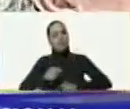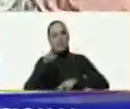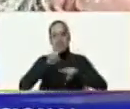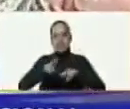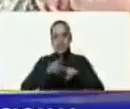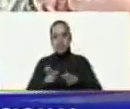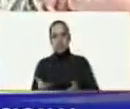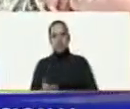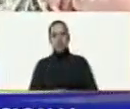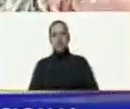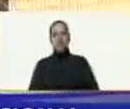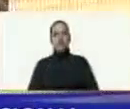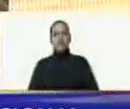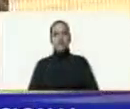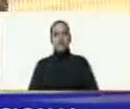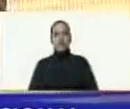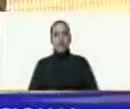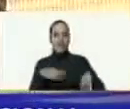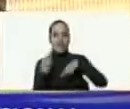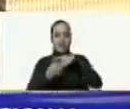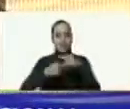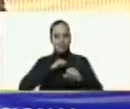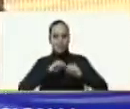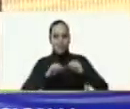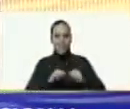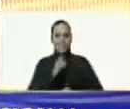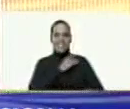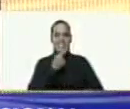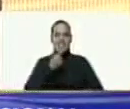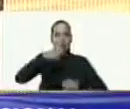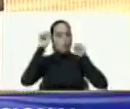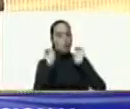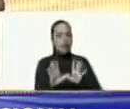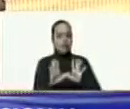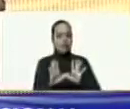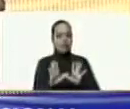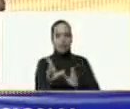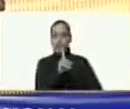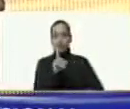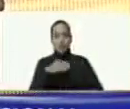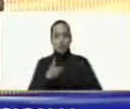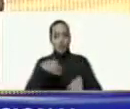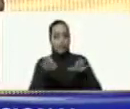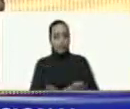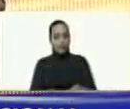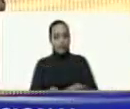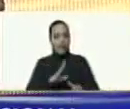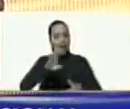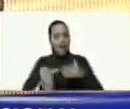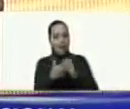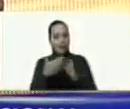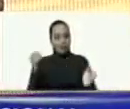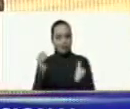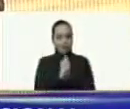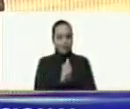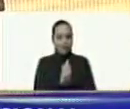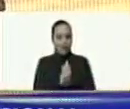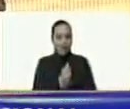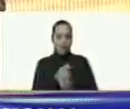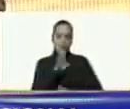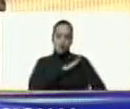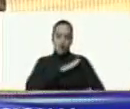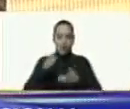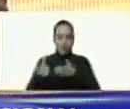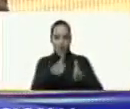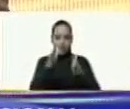las niñas. La rebeldía de Chile, Chile dijo basta y no va a parar. hasta que logren su propio camino.